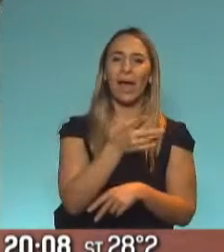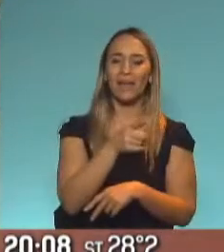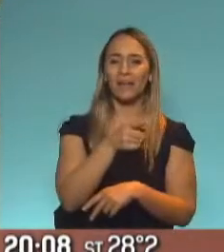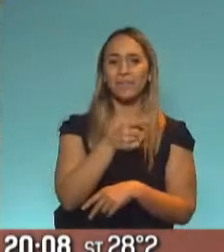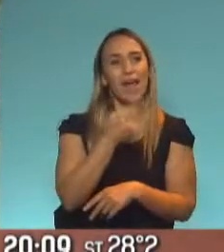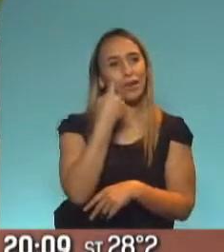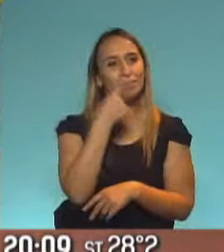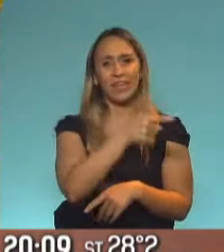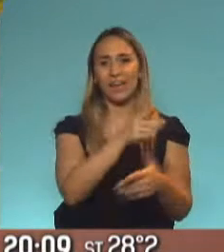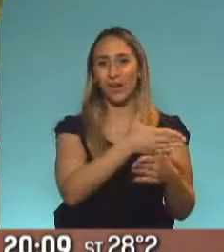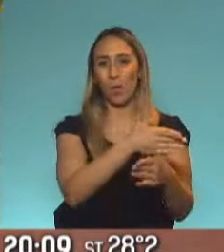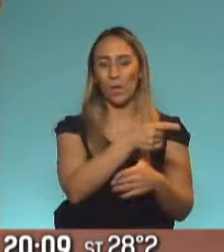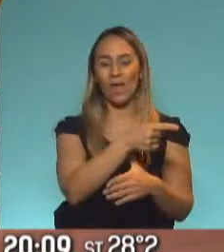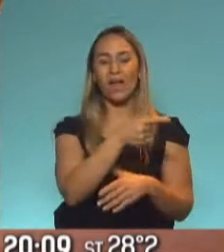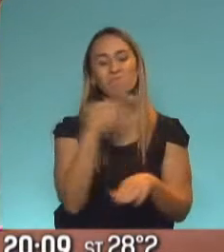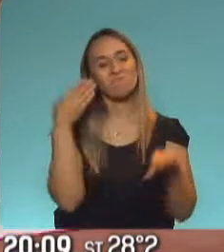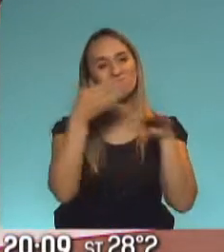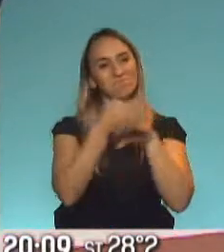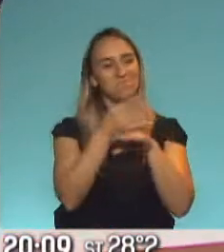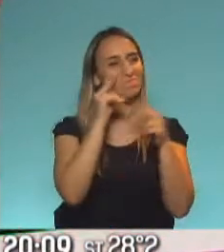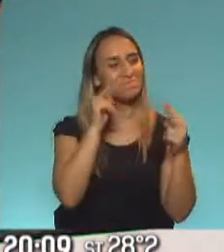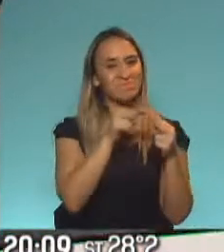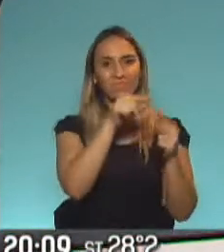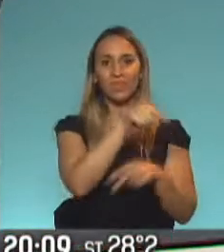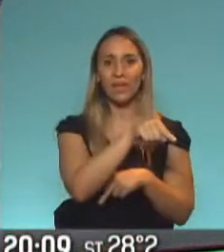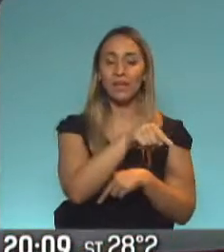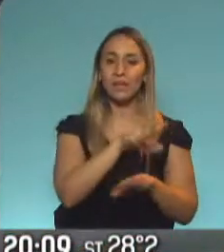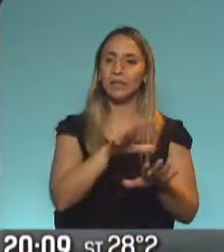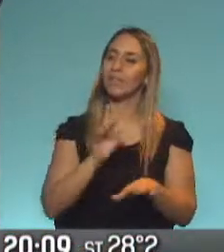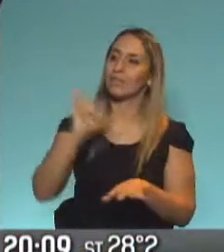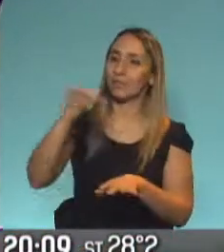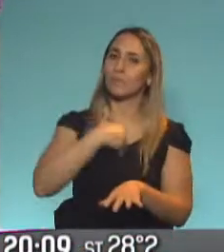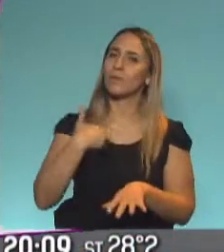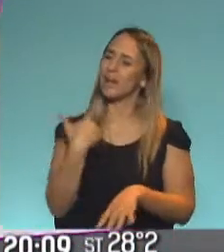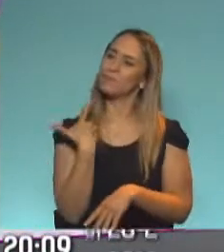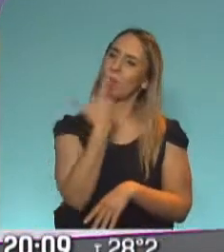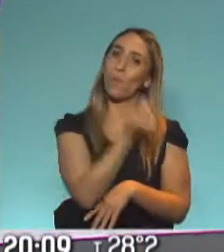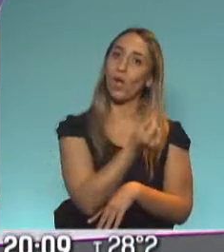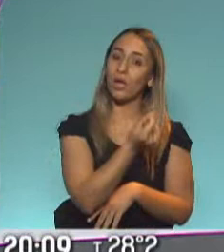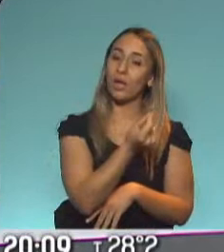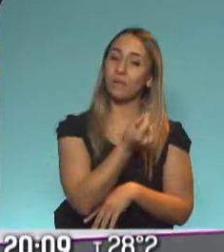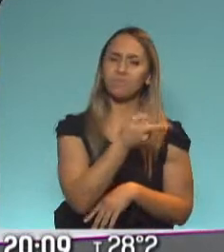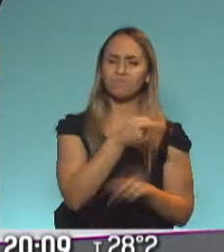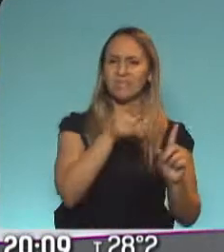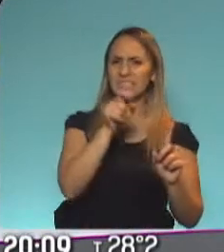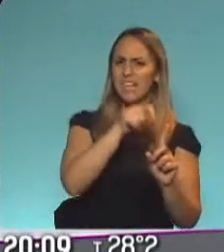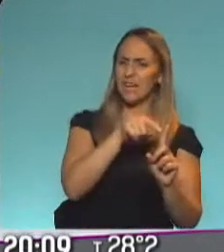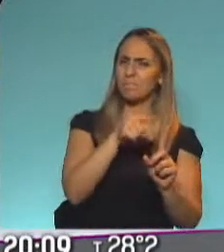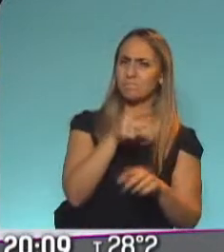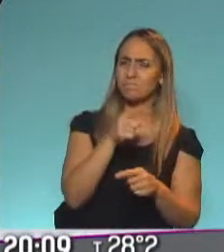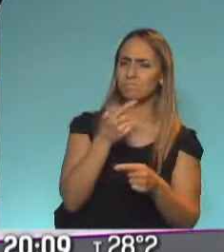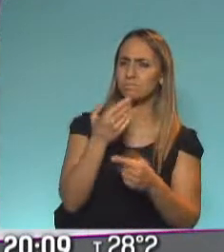sido su novia. Le dijo a la madre que se iba. Después la chica habló con un amigo de